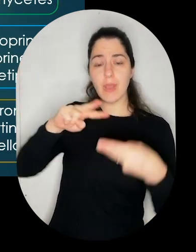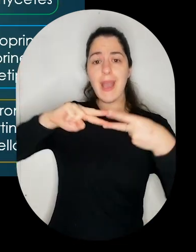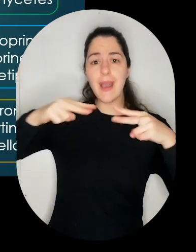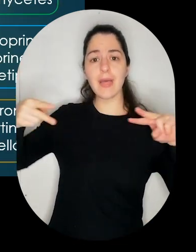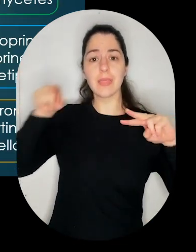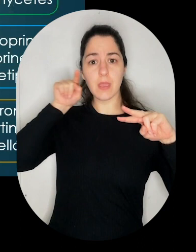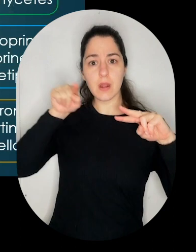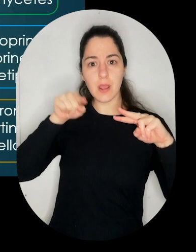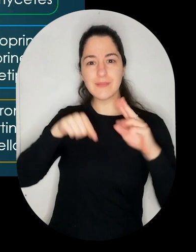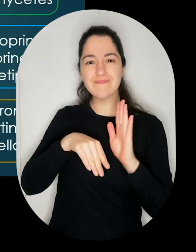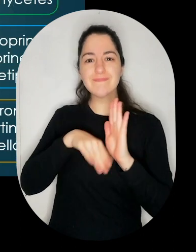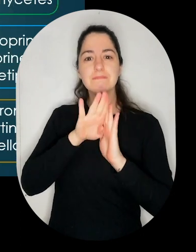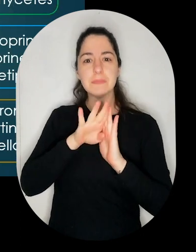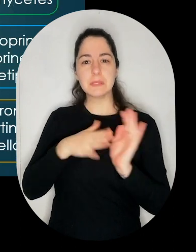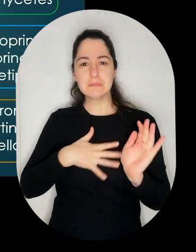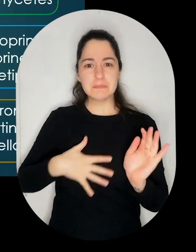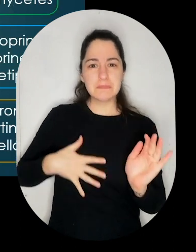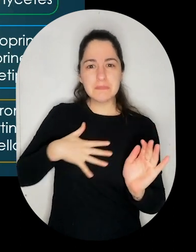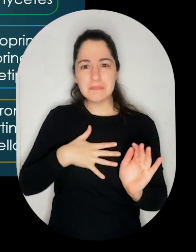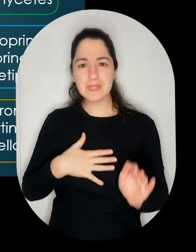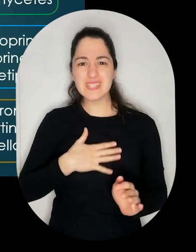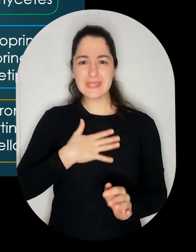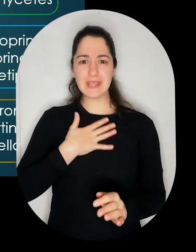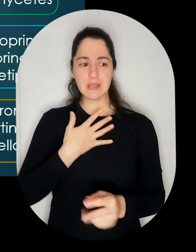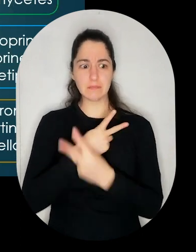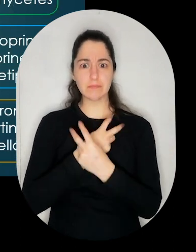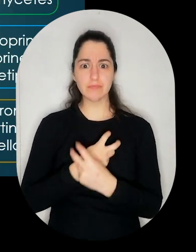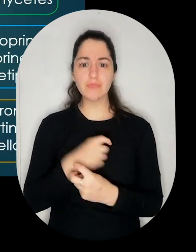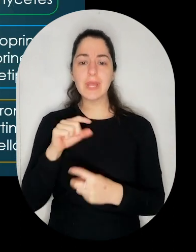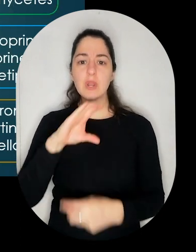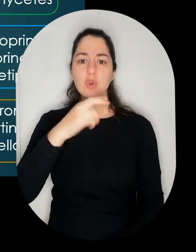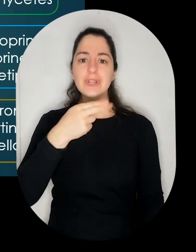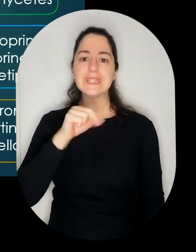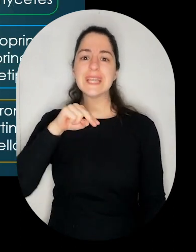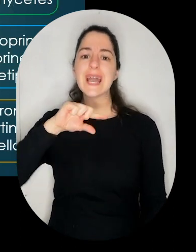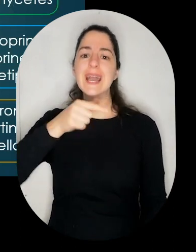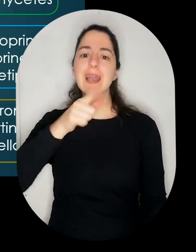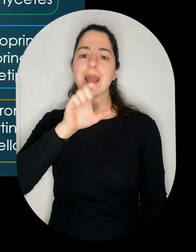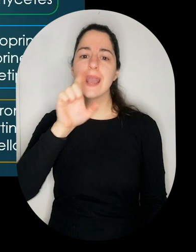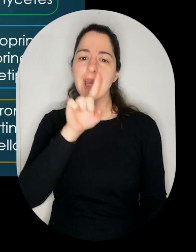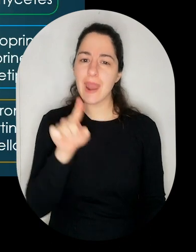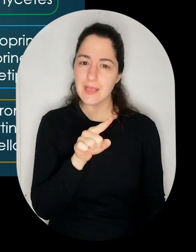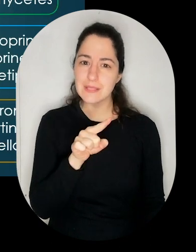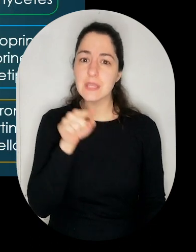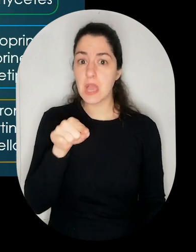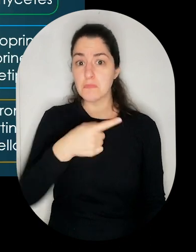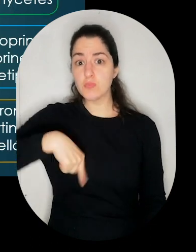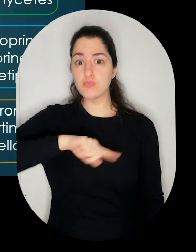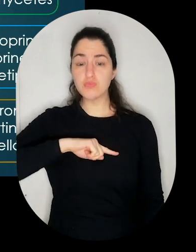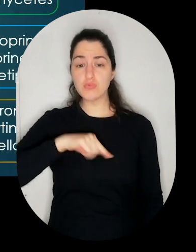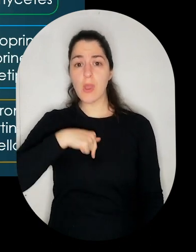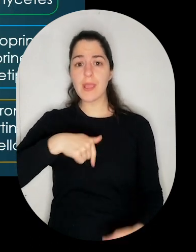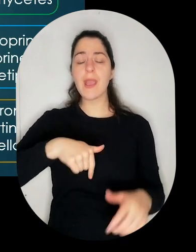genética una sensibilidad mayor a los principios activos presentes en las ramarias, en los changles. En general, a